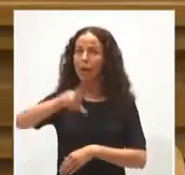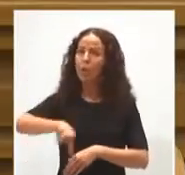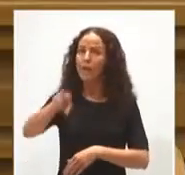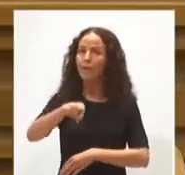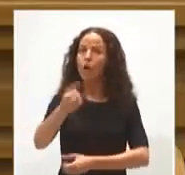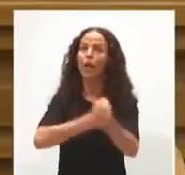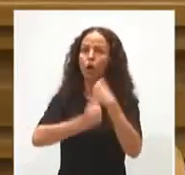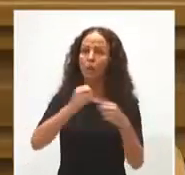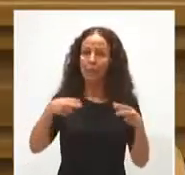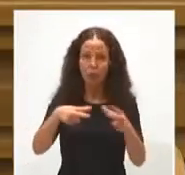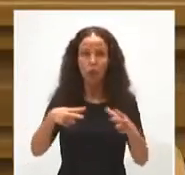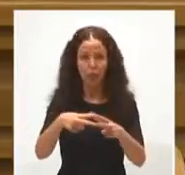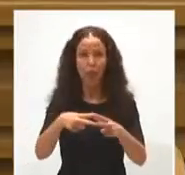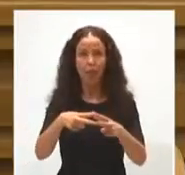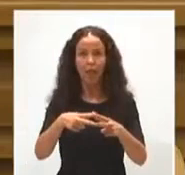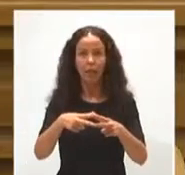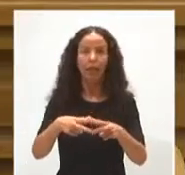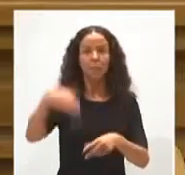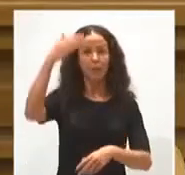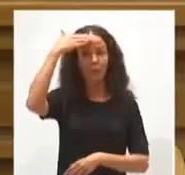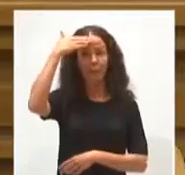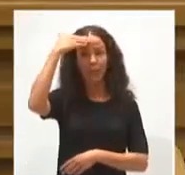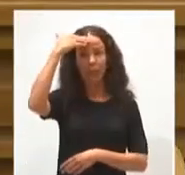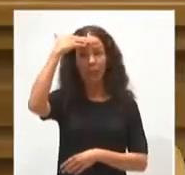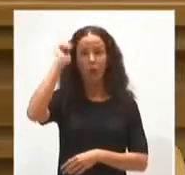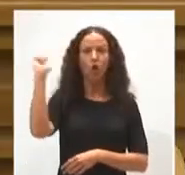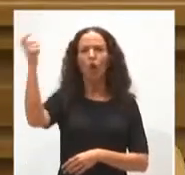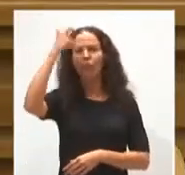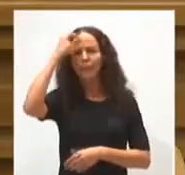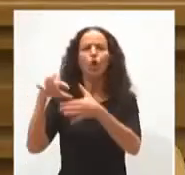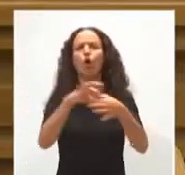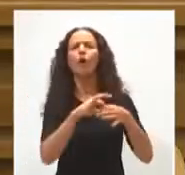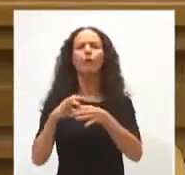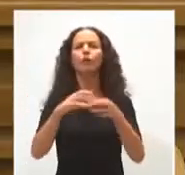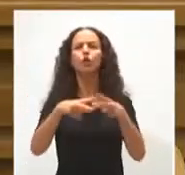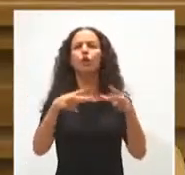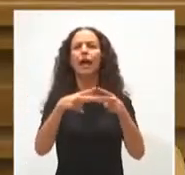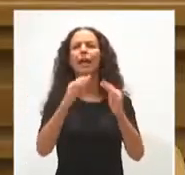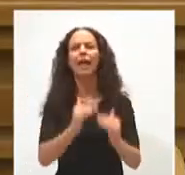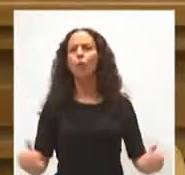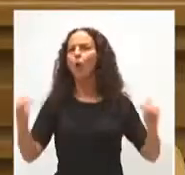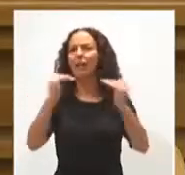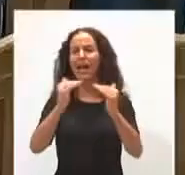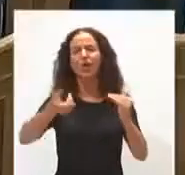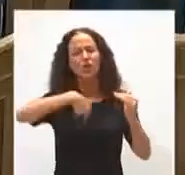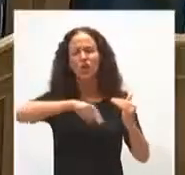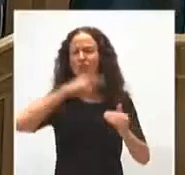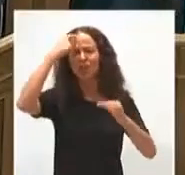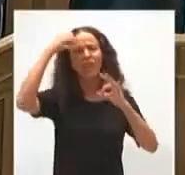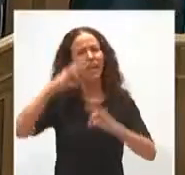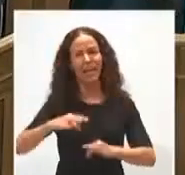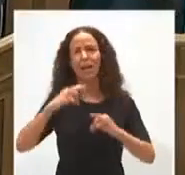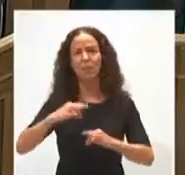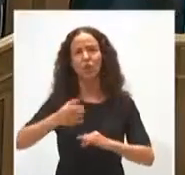y social y sobre todo a la al concepto de cohesión social y de igualdad en eso creemos y en eso